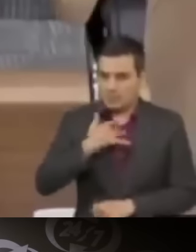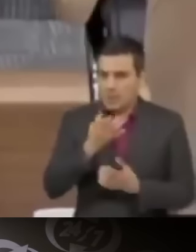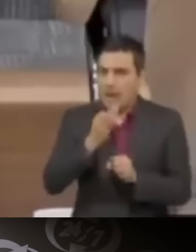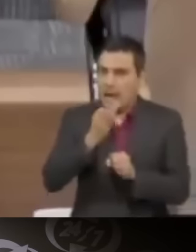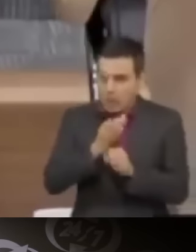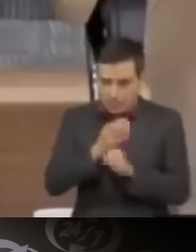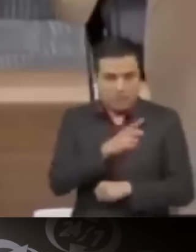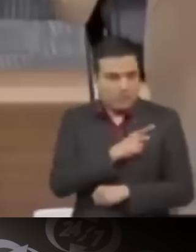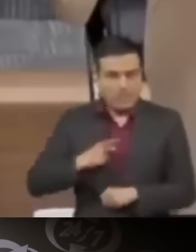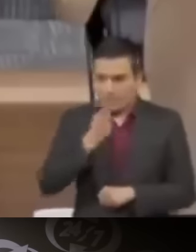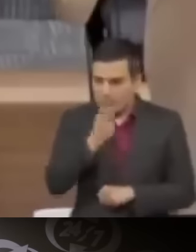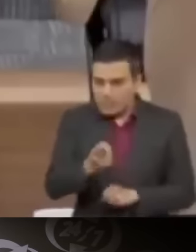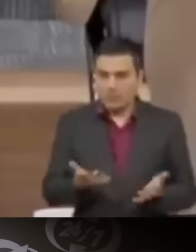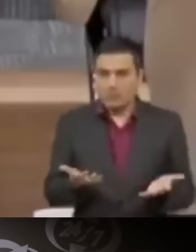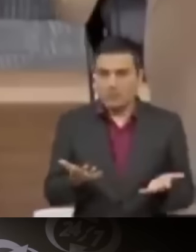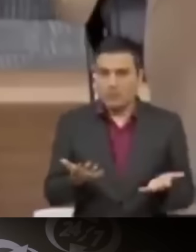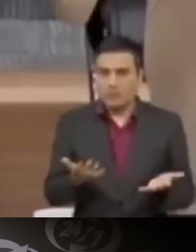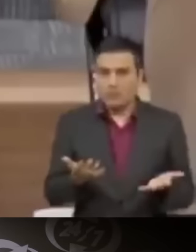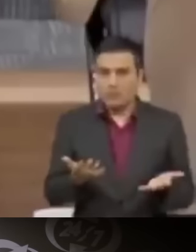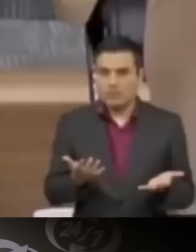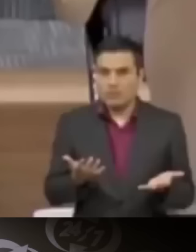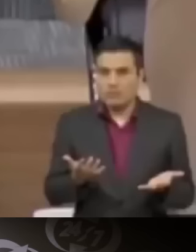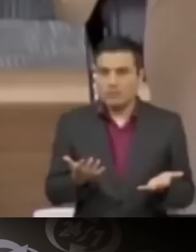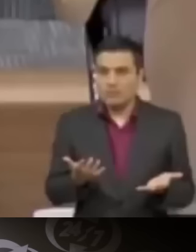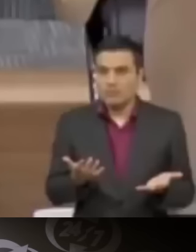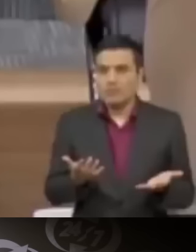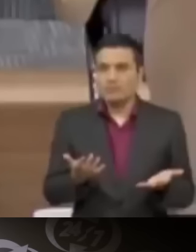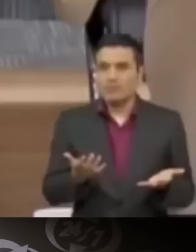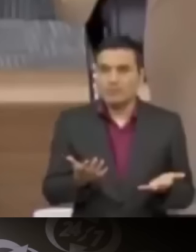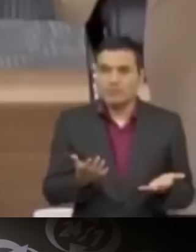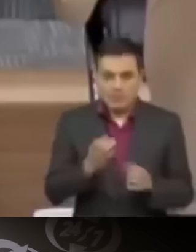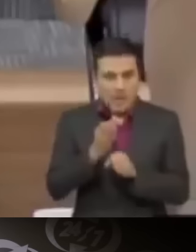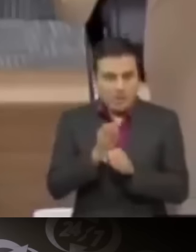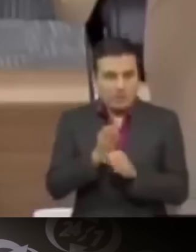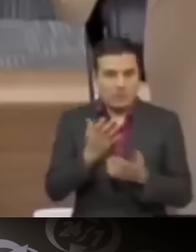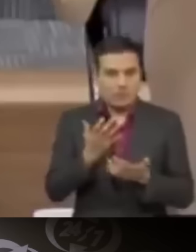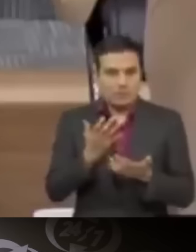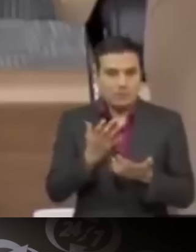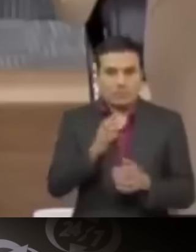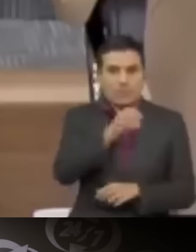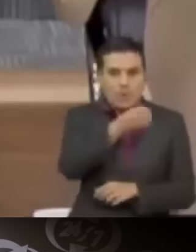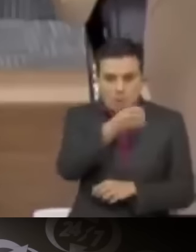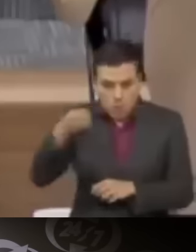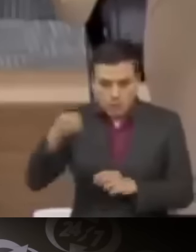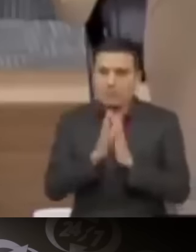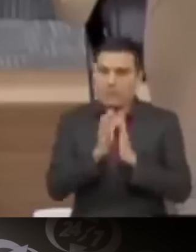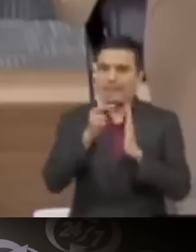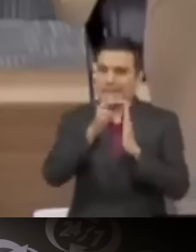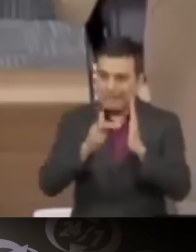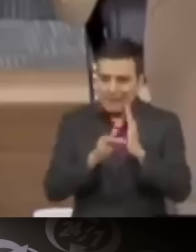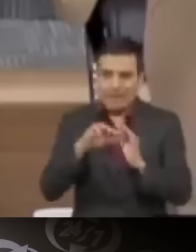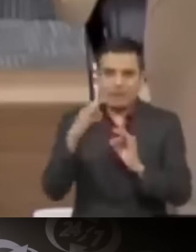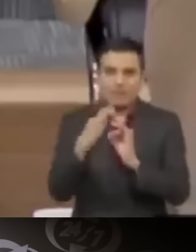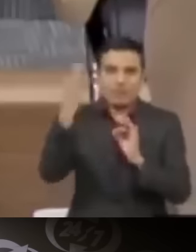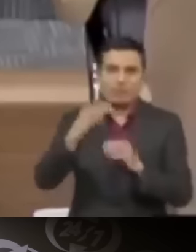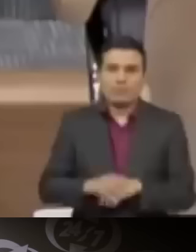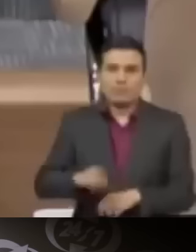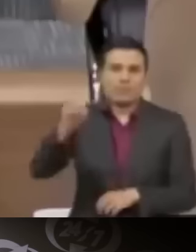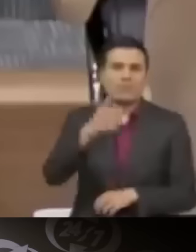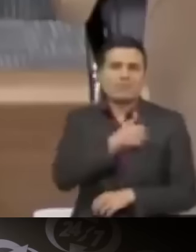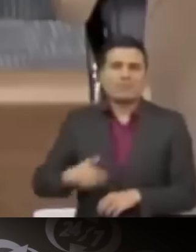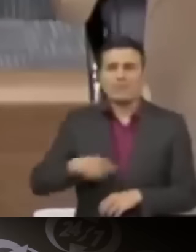hoy se diga que estemos en un proceso donde se pida cumplir la norma cuando tenemos una chalaca